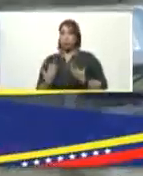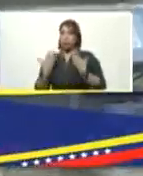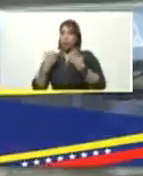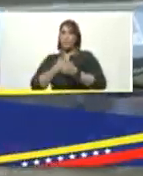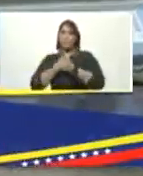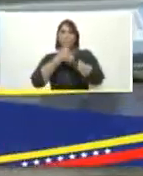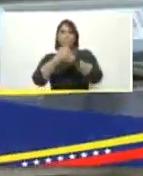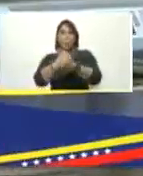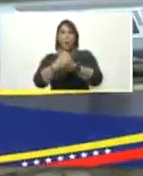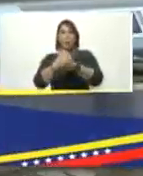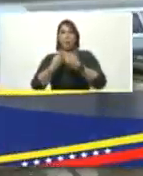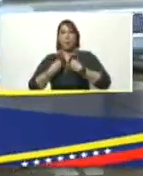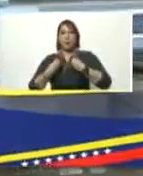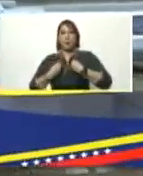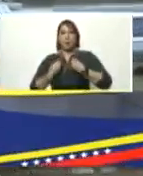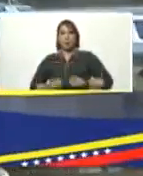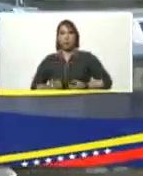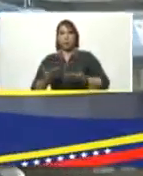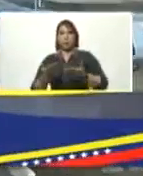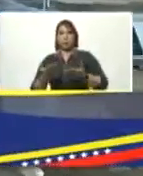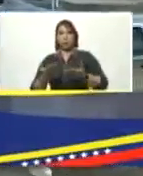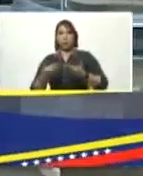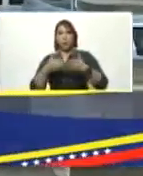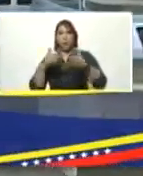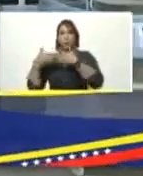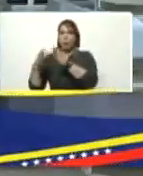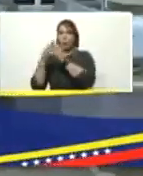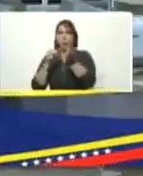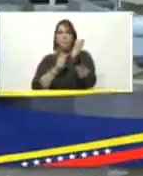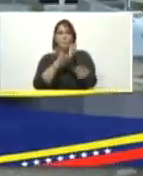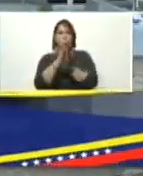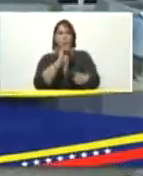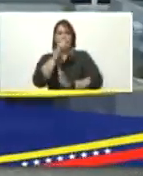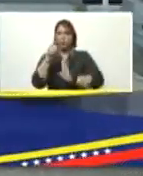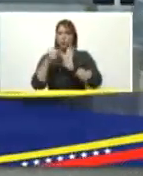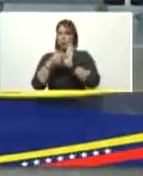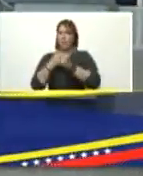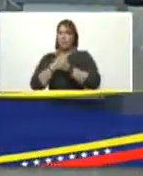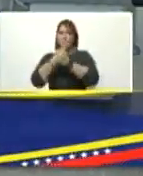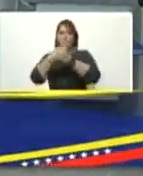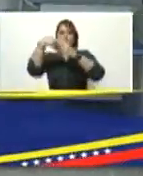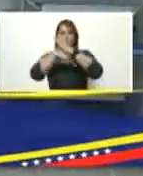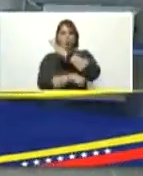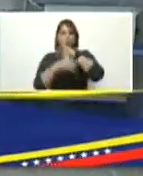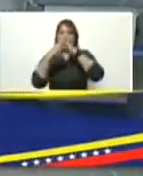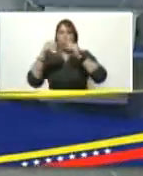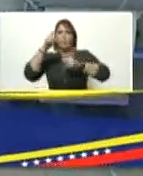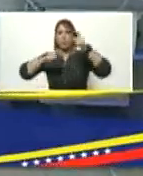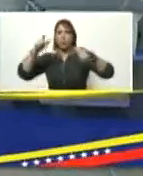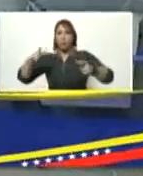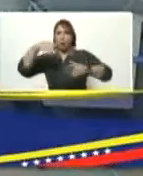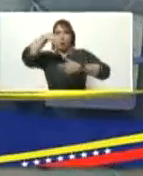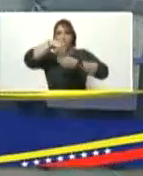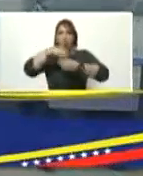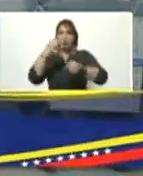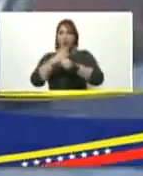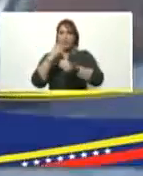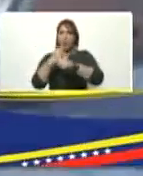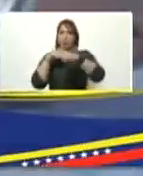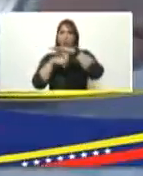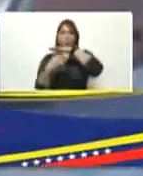aquí se reciben, garantizándole toda la gratuidad, el amor profundo de todo el personal que trabaja en esta institución. Pero